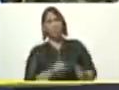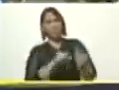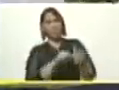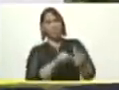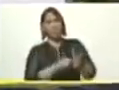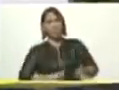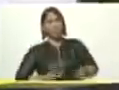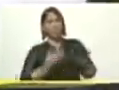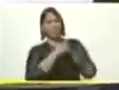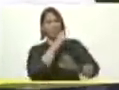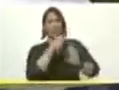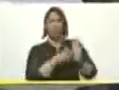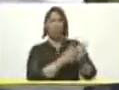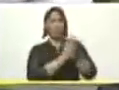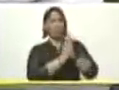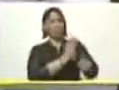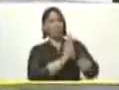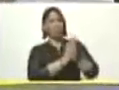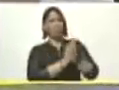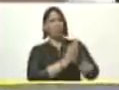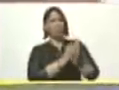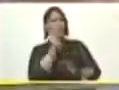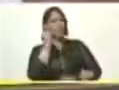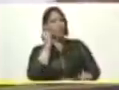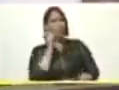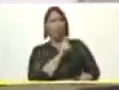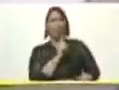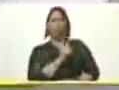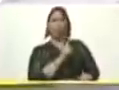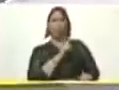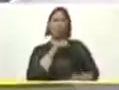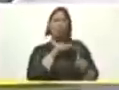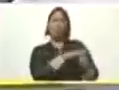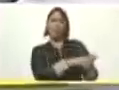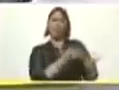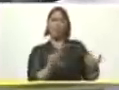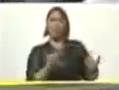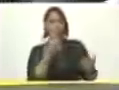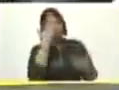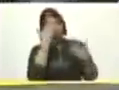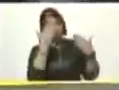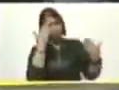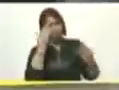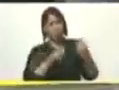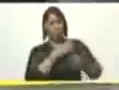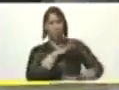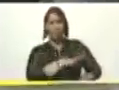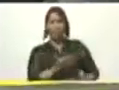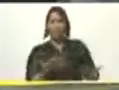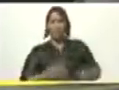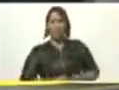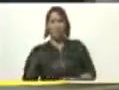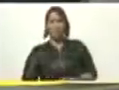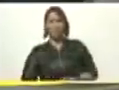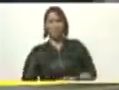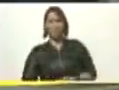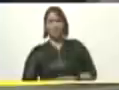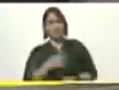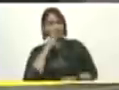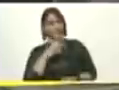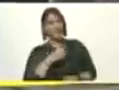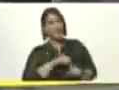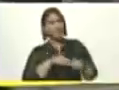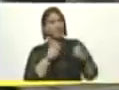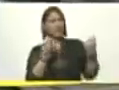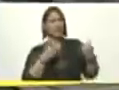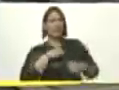te entregues toda por favor señora no se me ofenda Hola cómo estás se me parte el